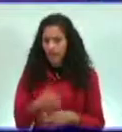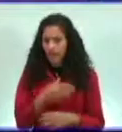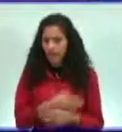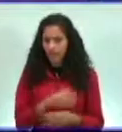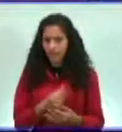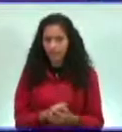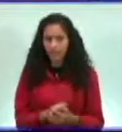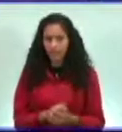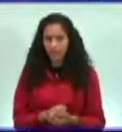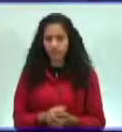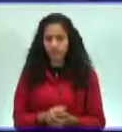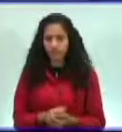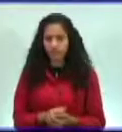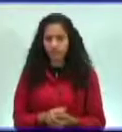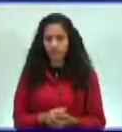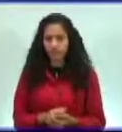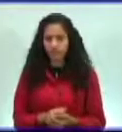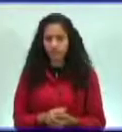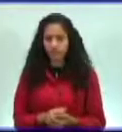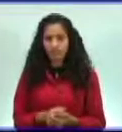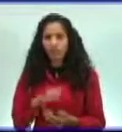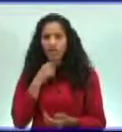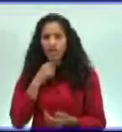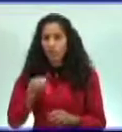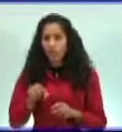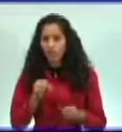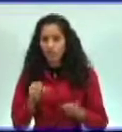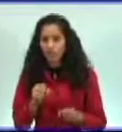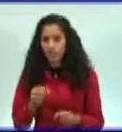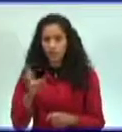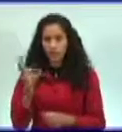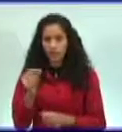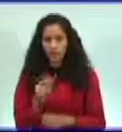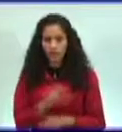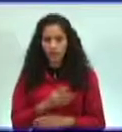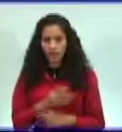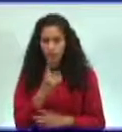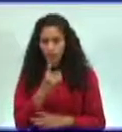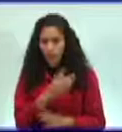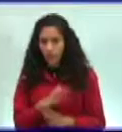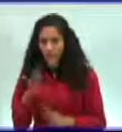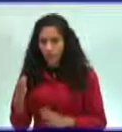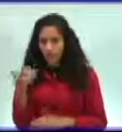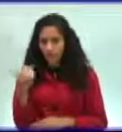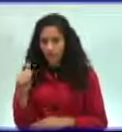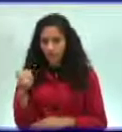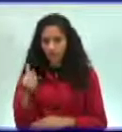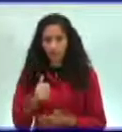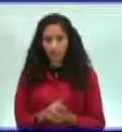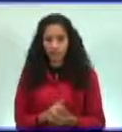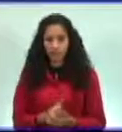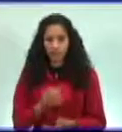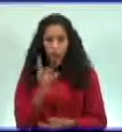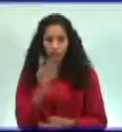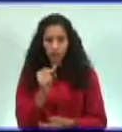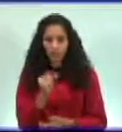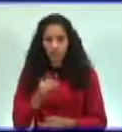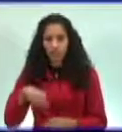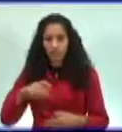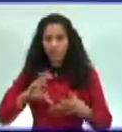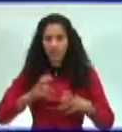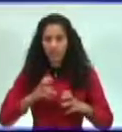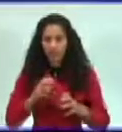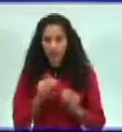este objetivo? Dominio de los números del 1 al 10. Contar de